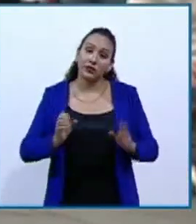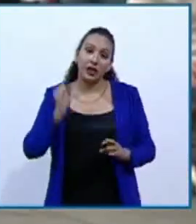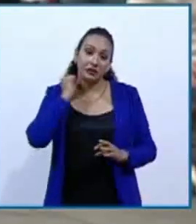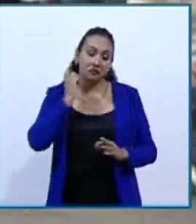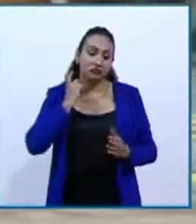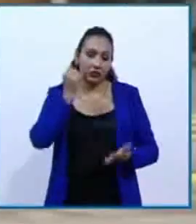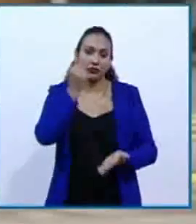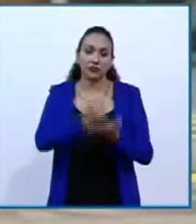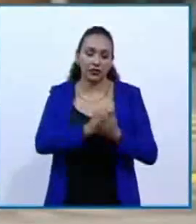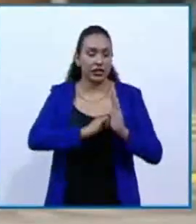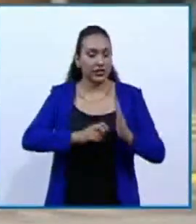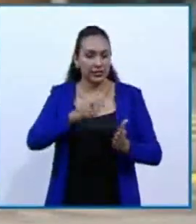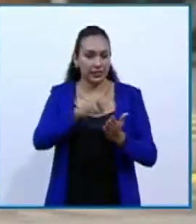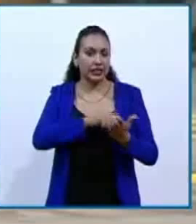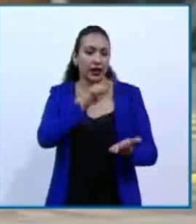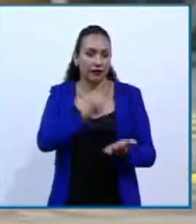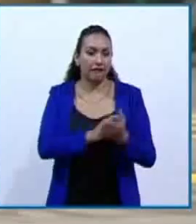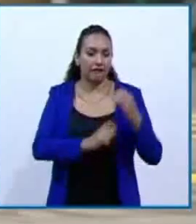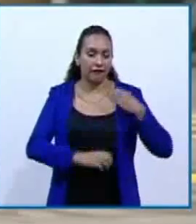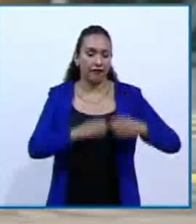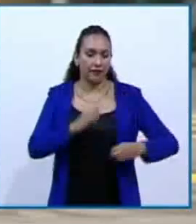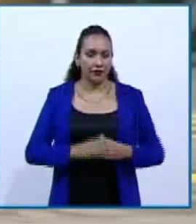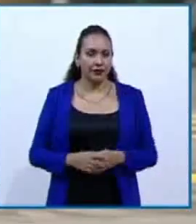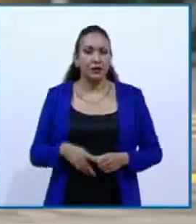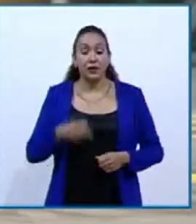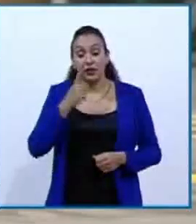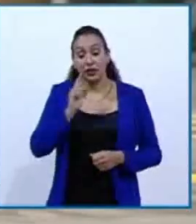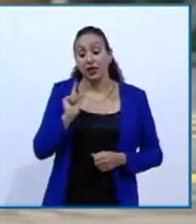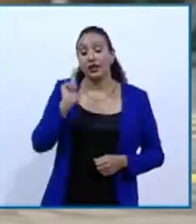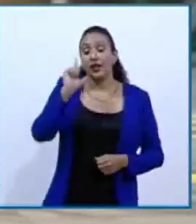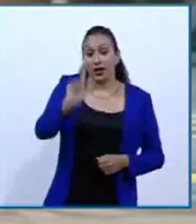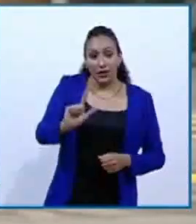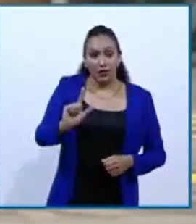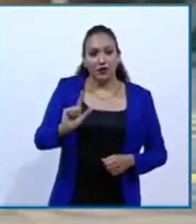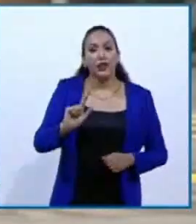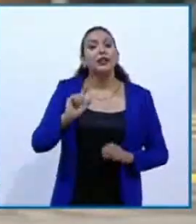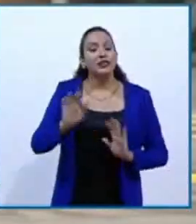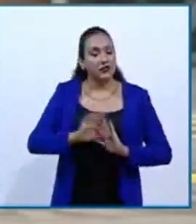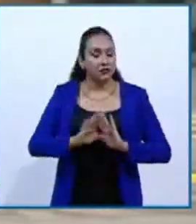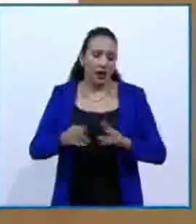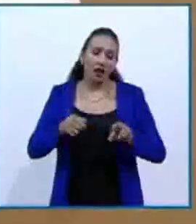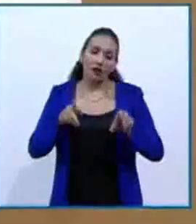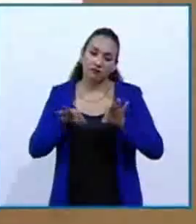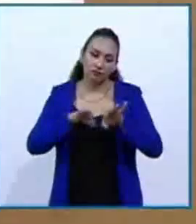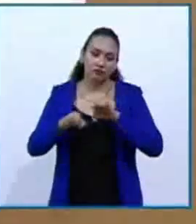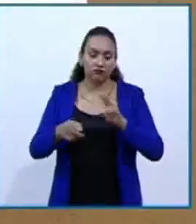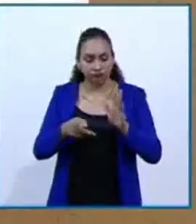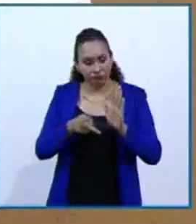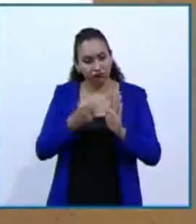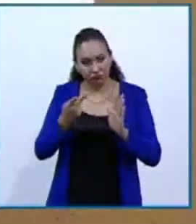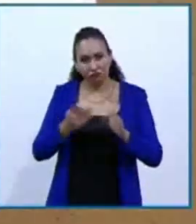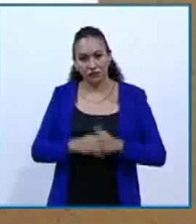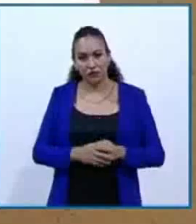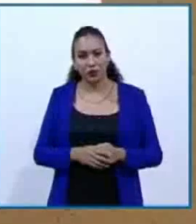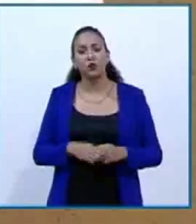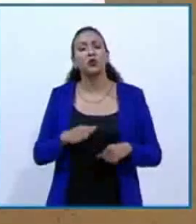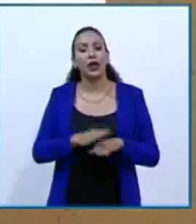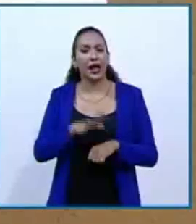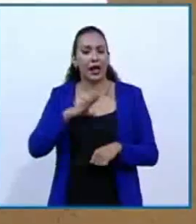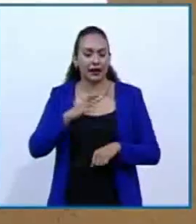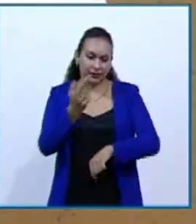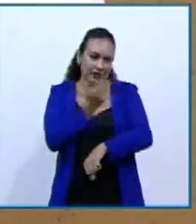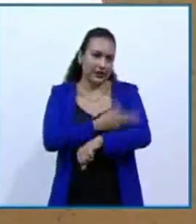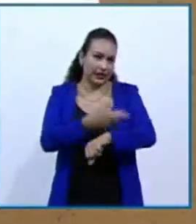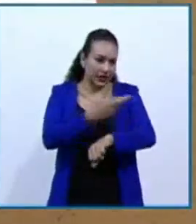la Judicatura Federal que asegura que el próximo lunes se levanta la suspensión en los asuntos que se encuentran en trámite